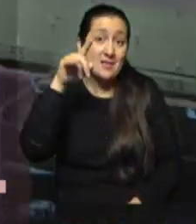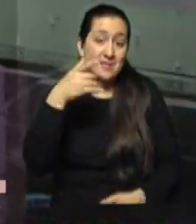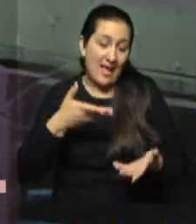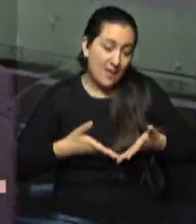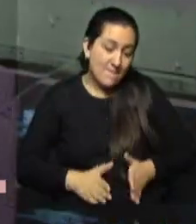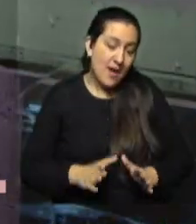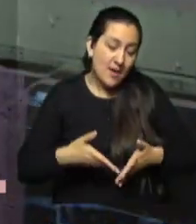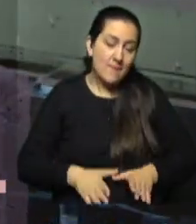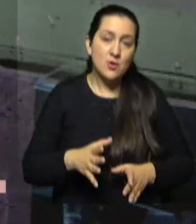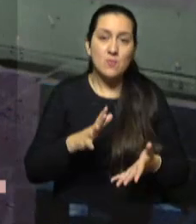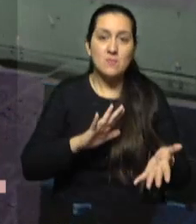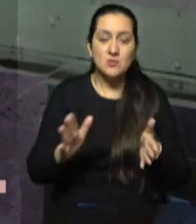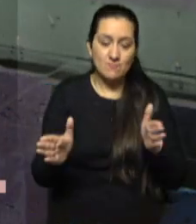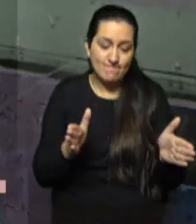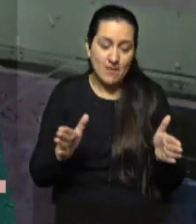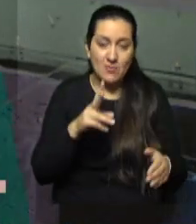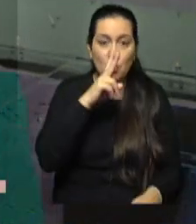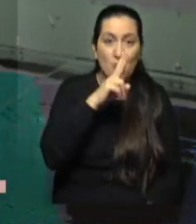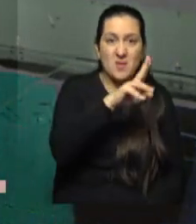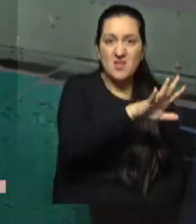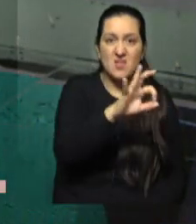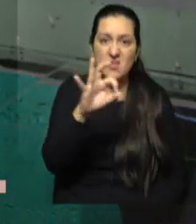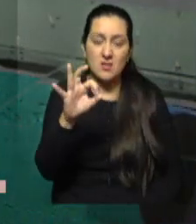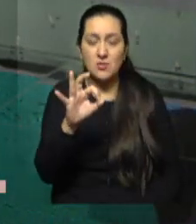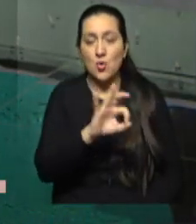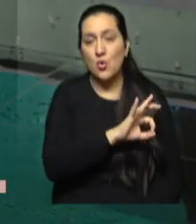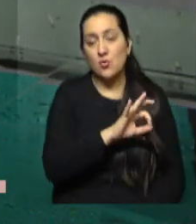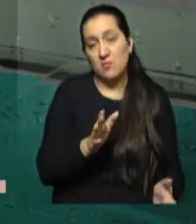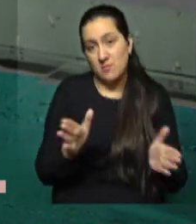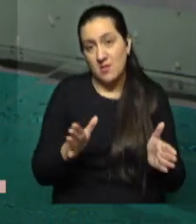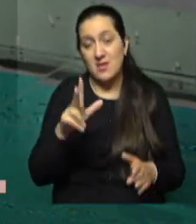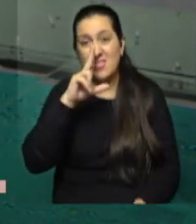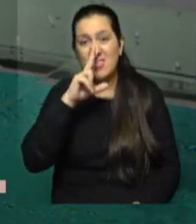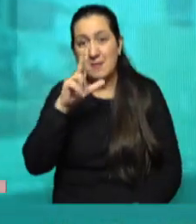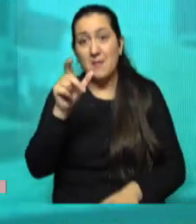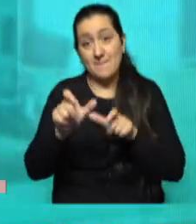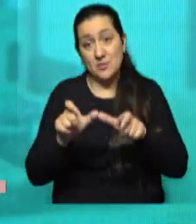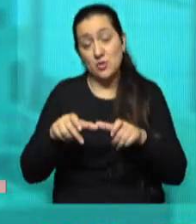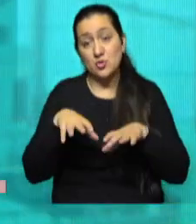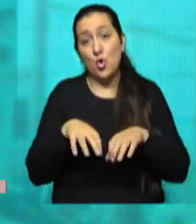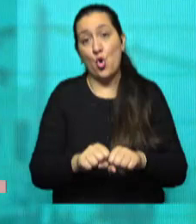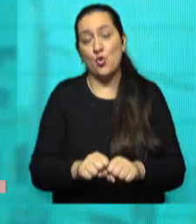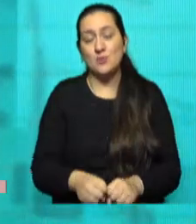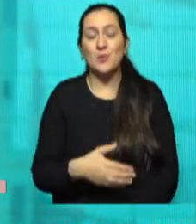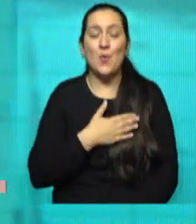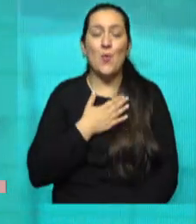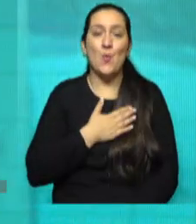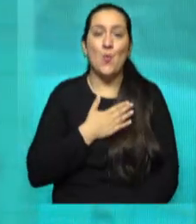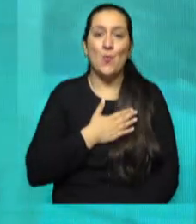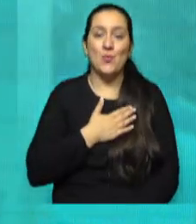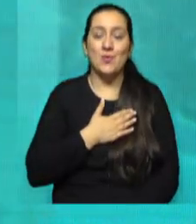organización de organización pero andan entre 2500 y 3000 este colonos un gusto